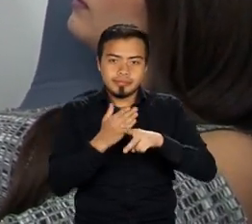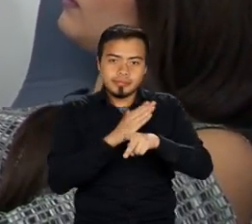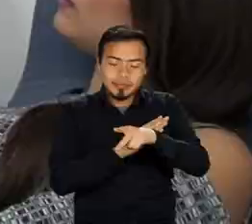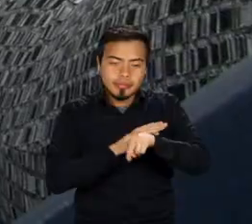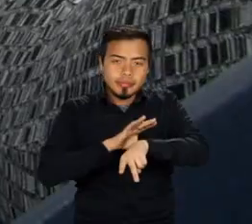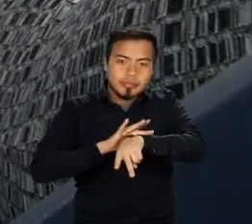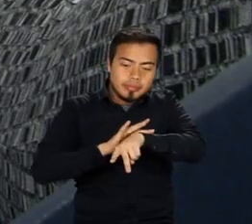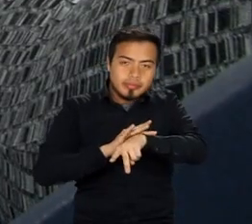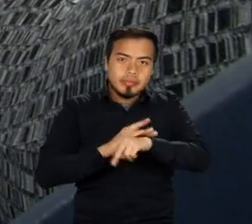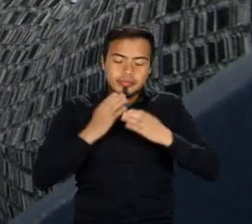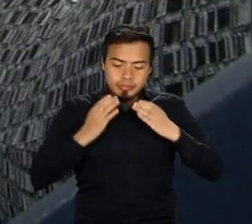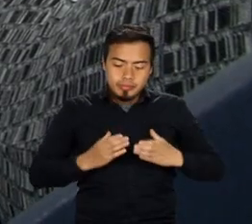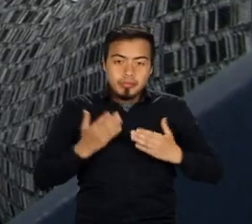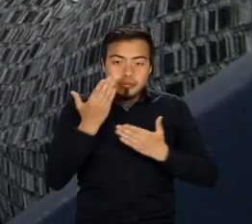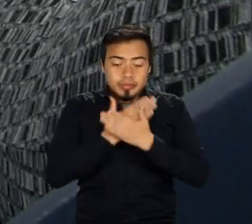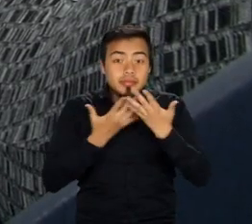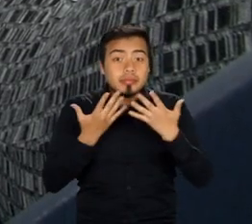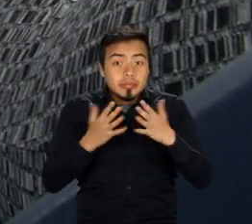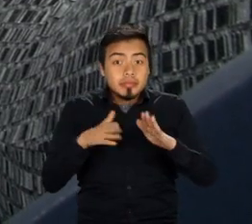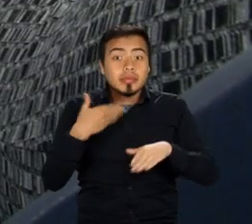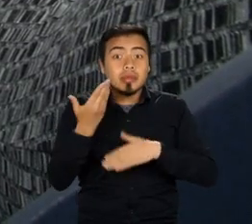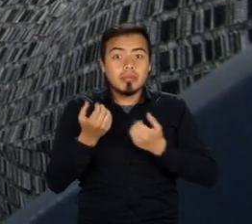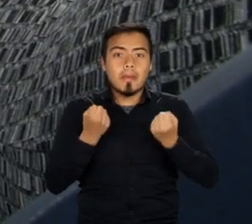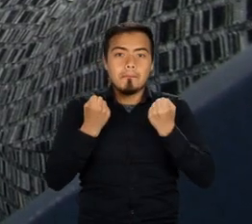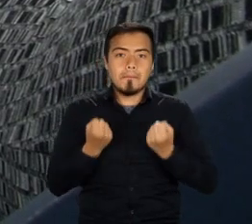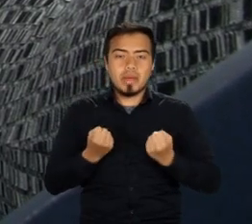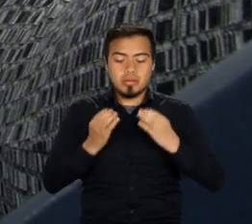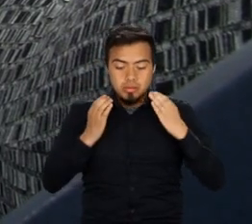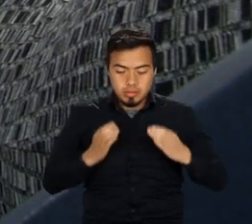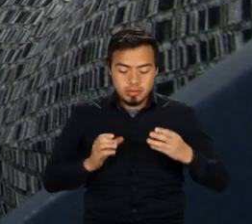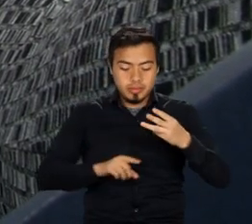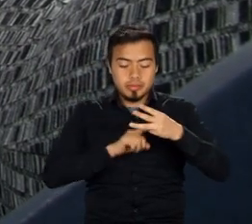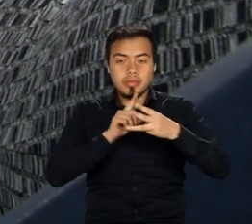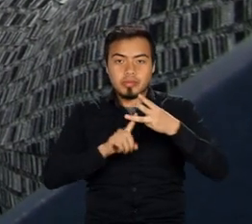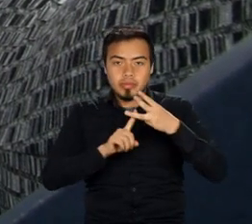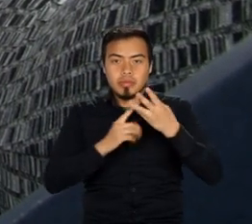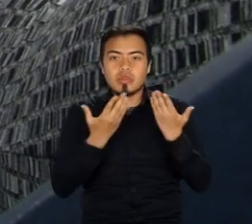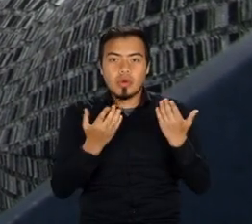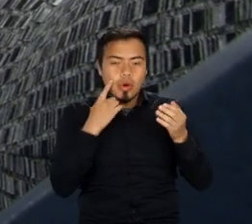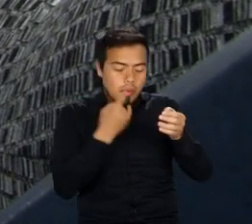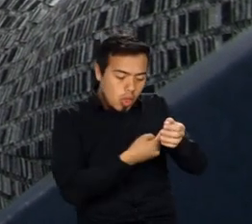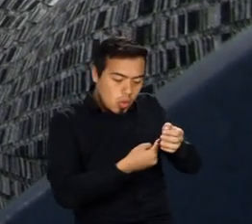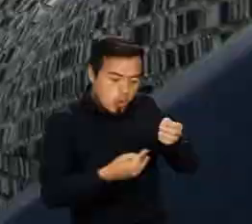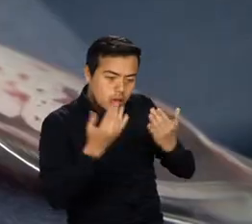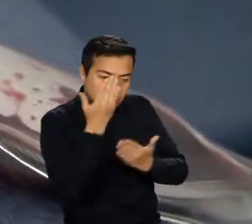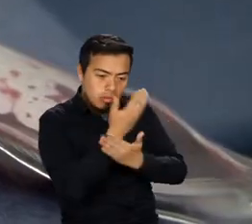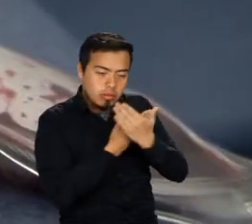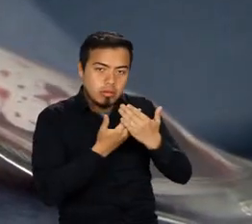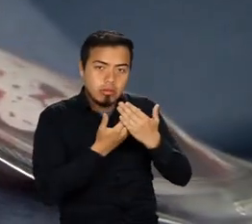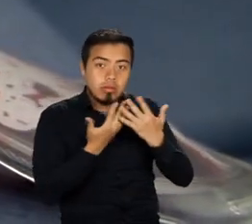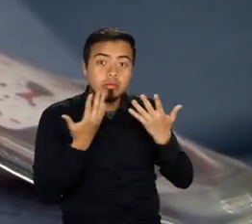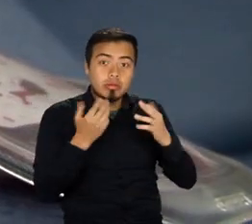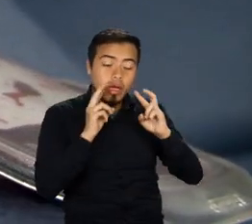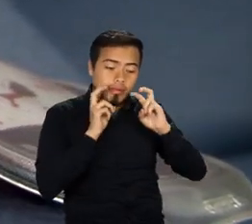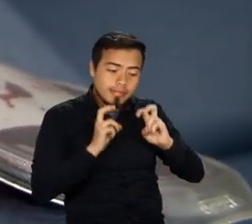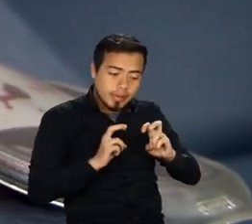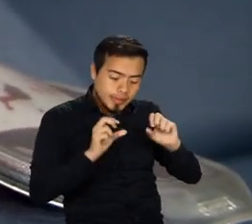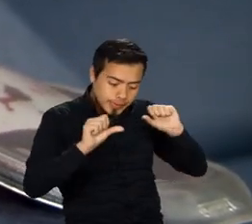vitales, pesamos al donante y tomamos una muestra para determinar la hemoglobina. Una vez